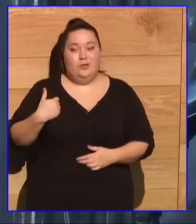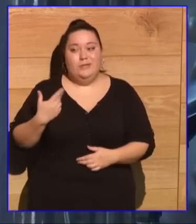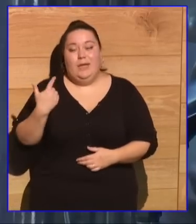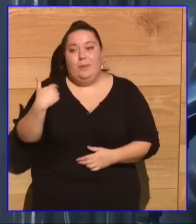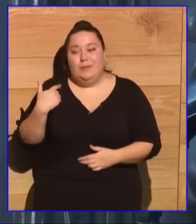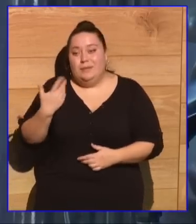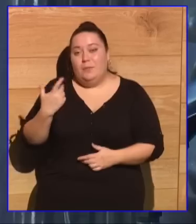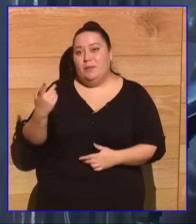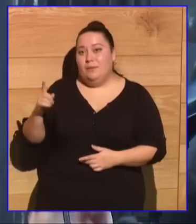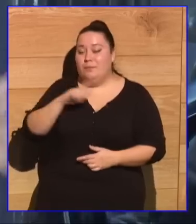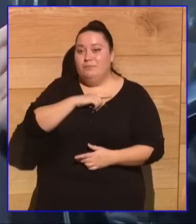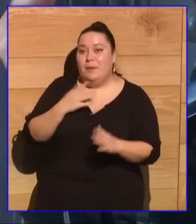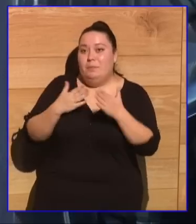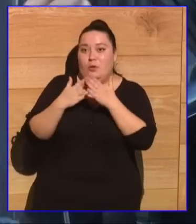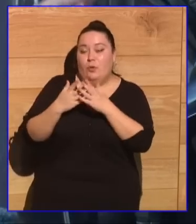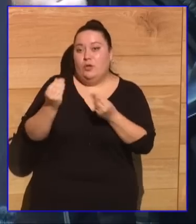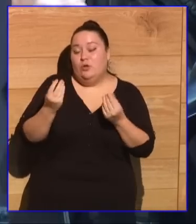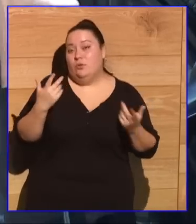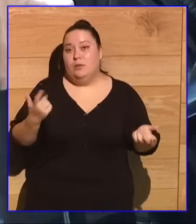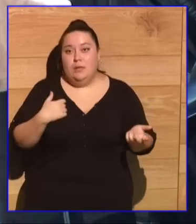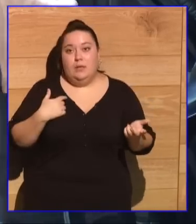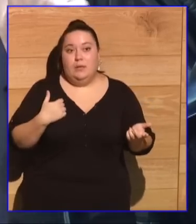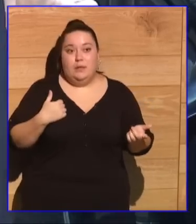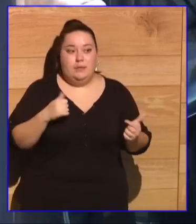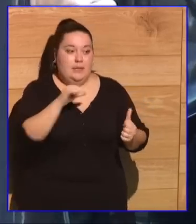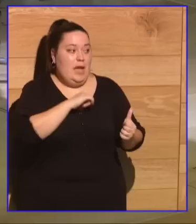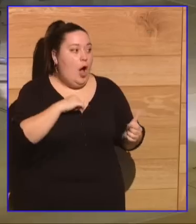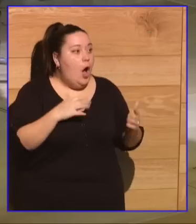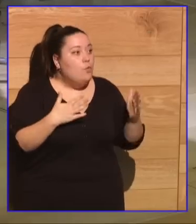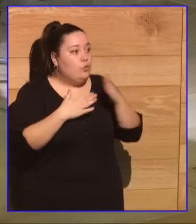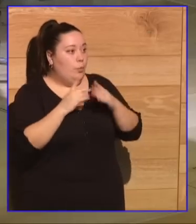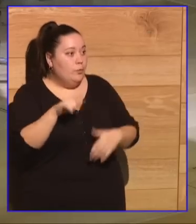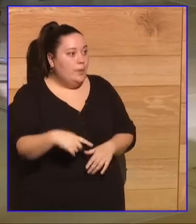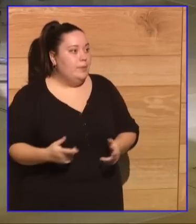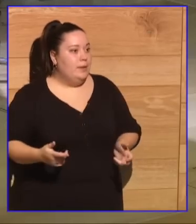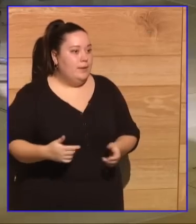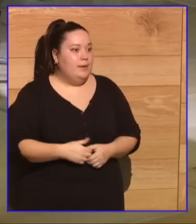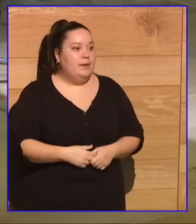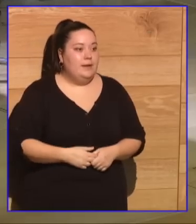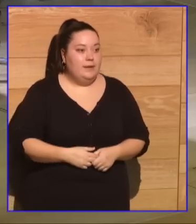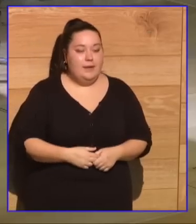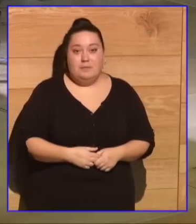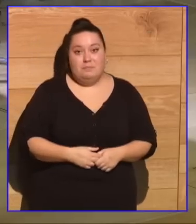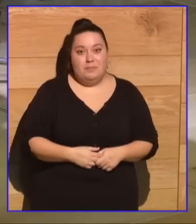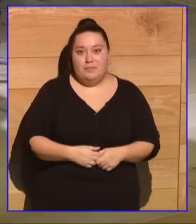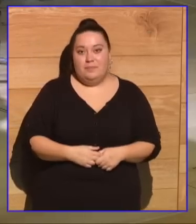quiero decir, yo ahora mismo soy el tío Gilito. Se está Es verdad autointerrumpiendo. Ese es el colmo. Ese es el